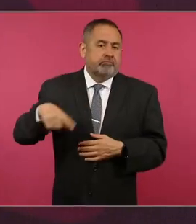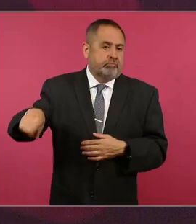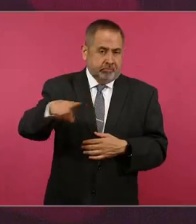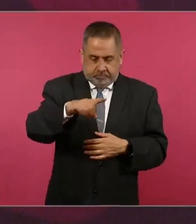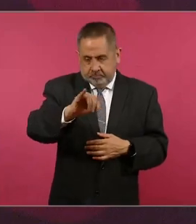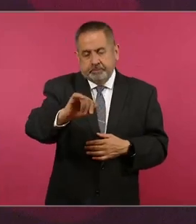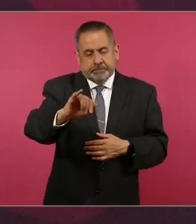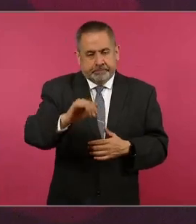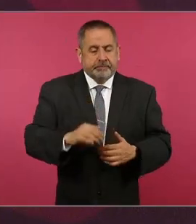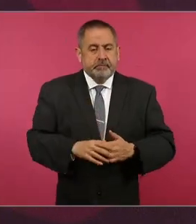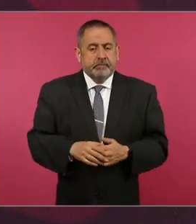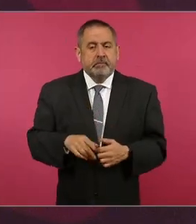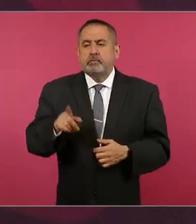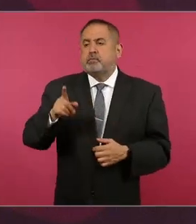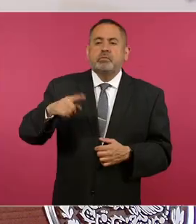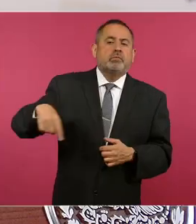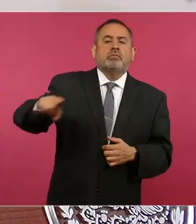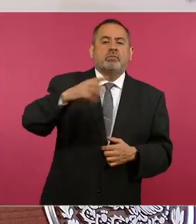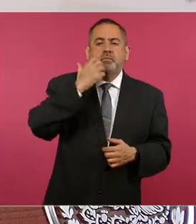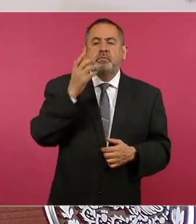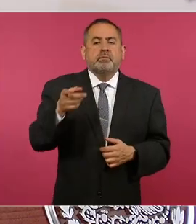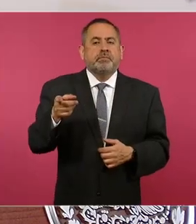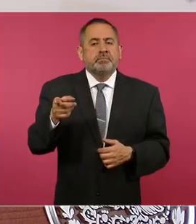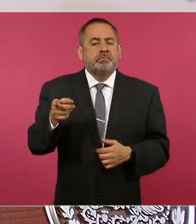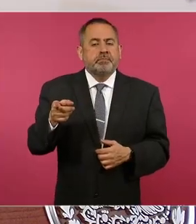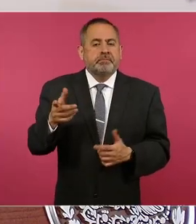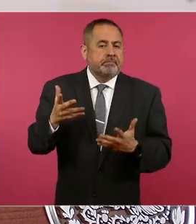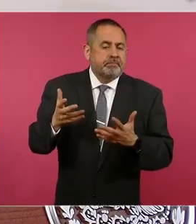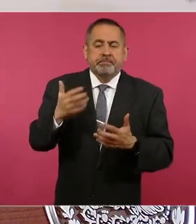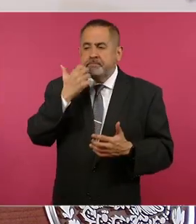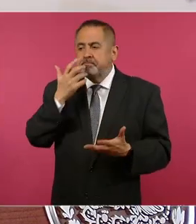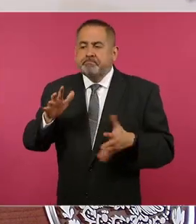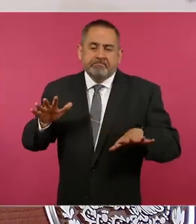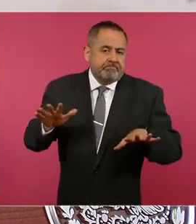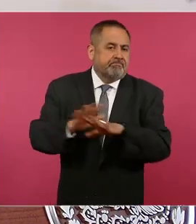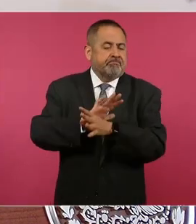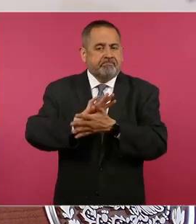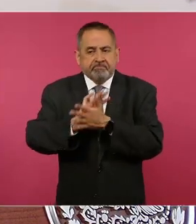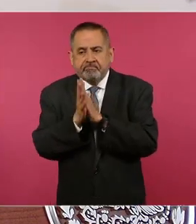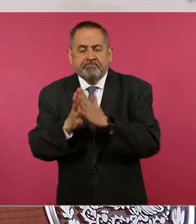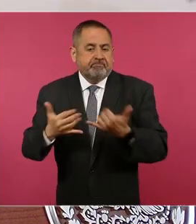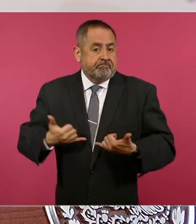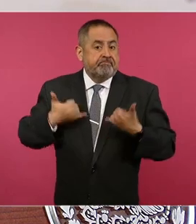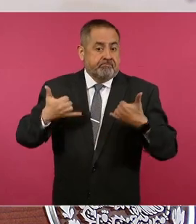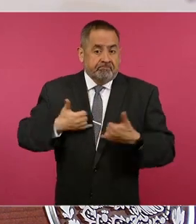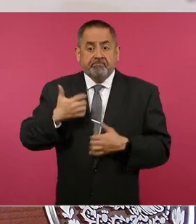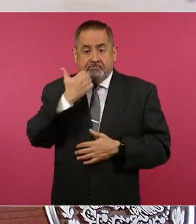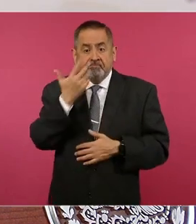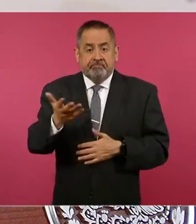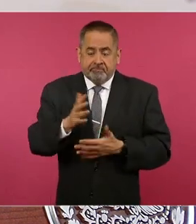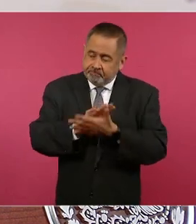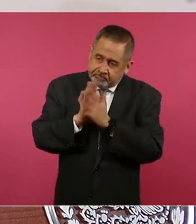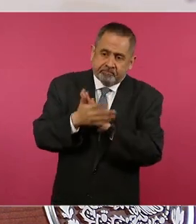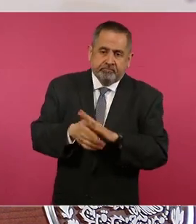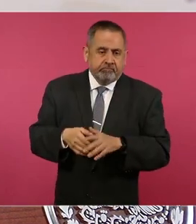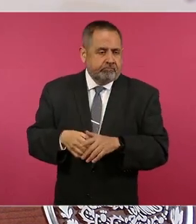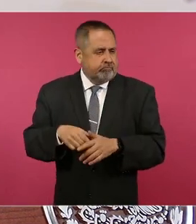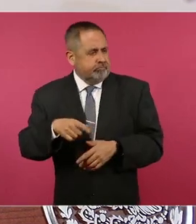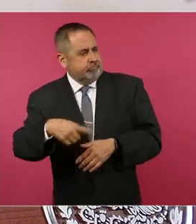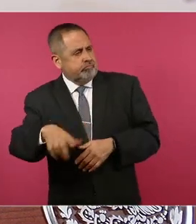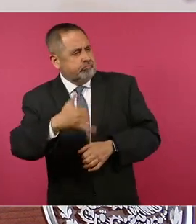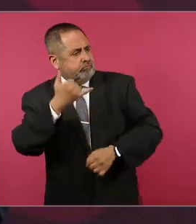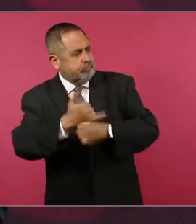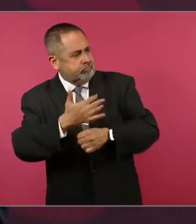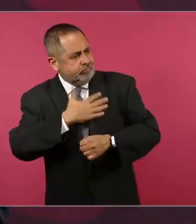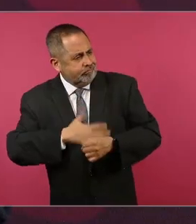con ganas de cambiar realidades de injusticias de